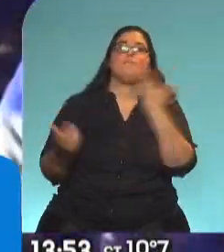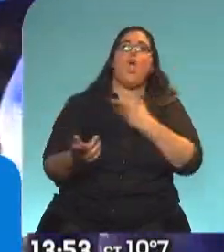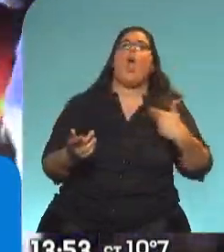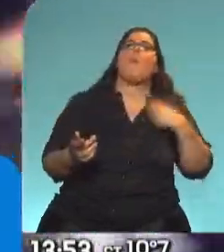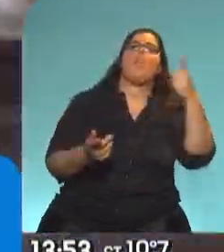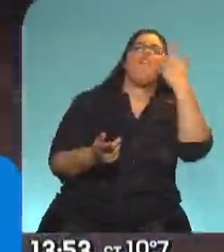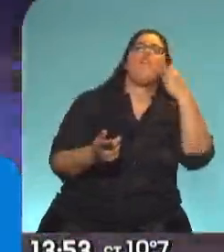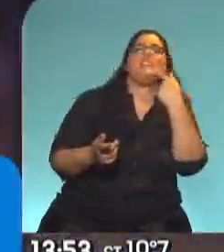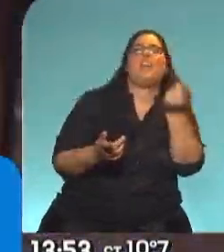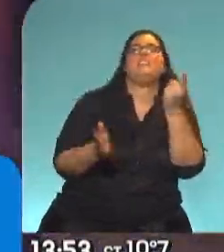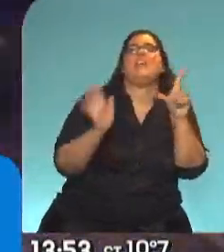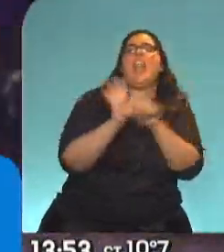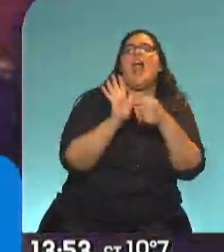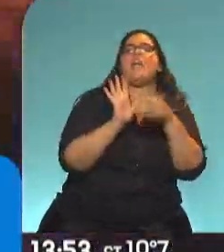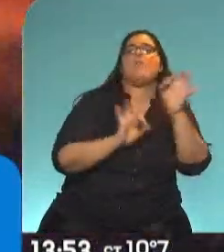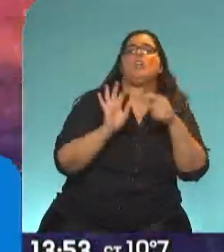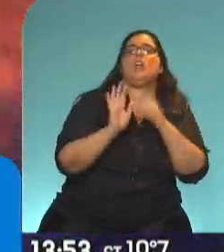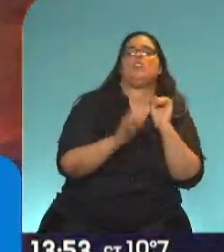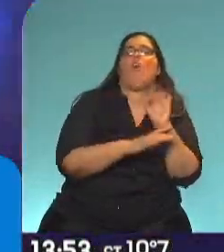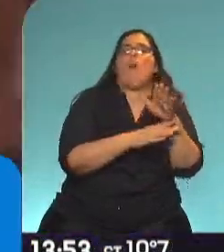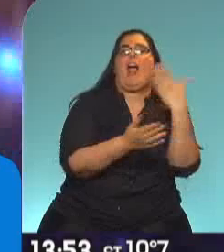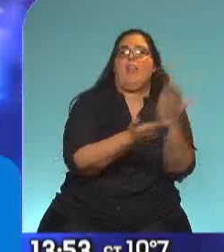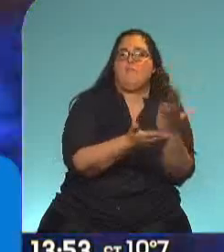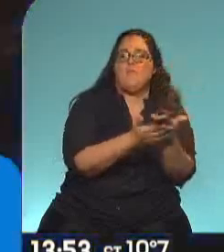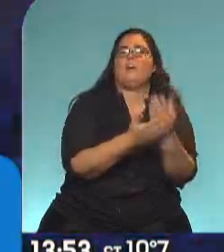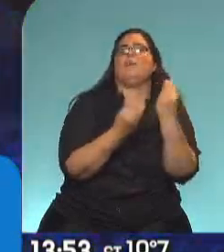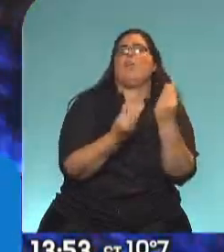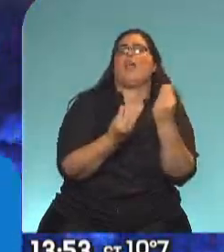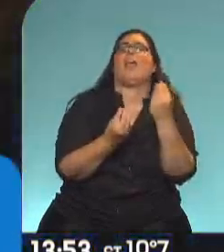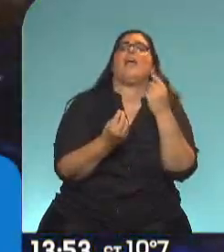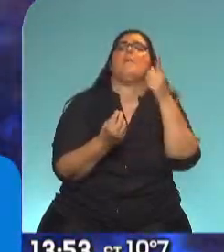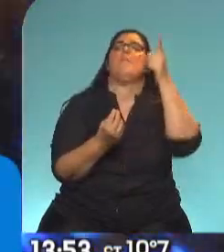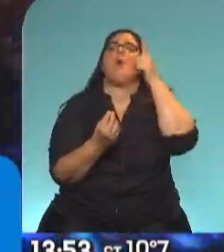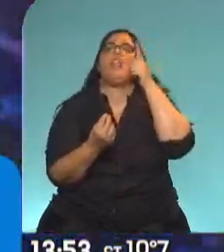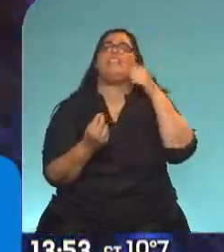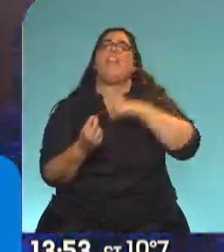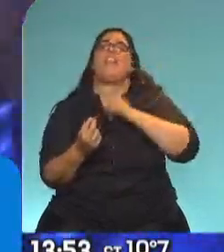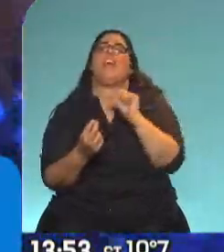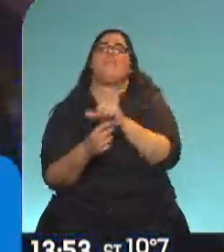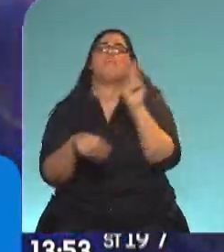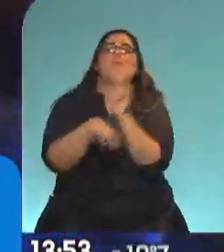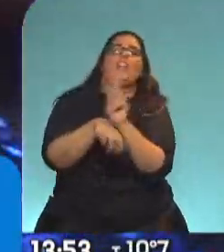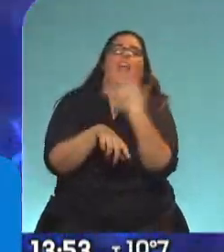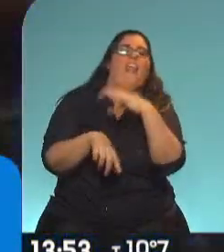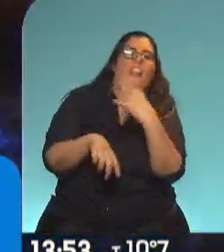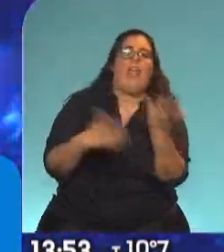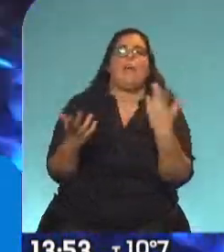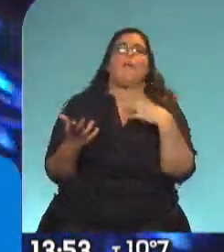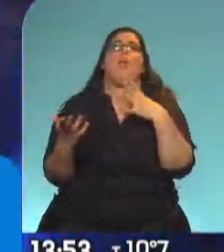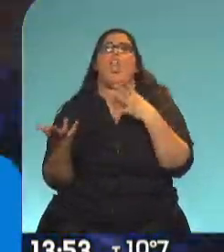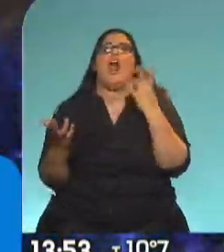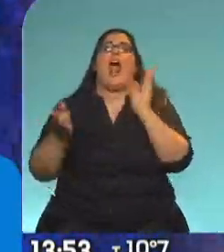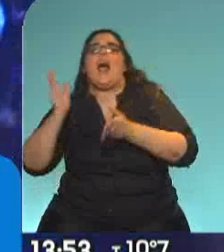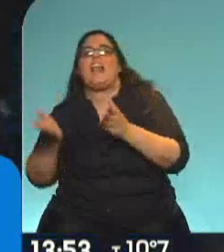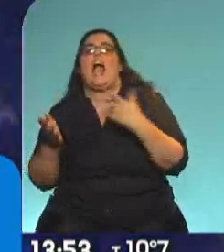proyecto al Parlamento es proteger a los policías cuya identidad, dicen, tiene que ser resguardada de posibles ataques